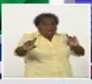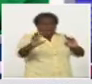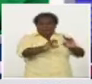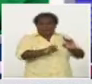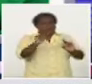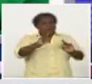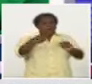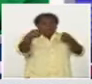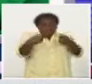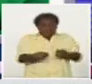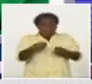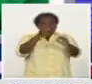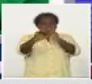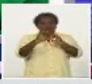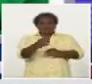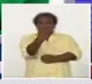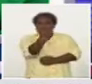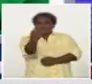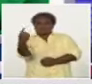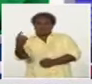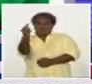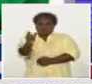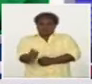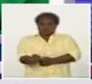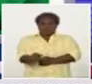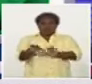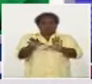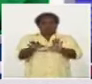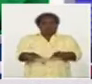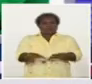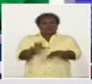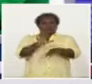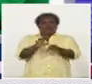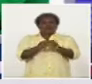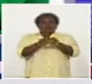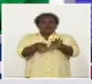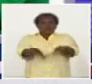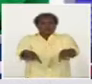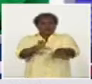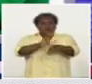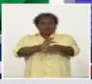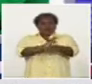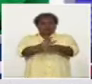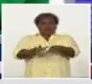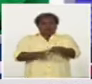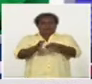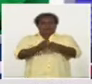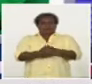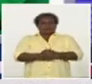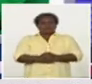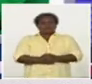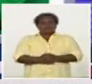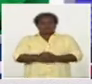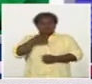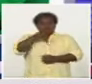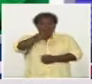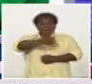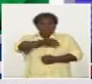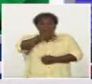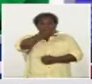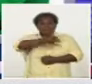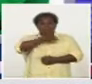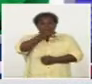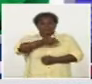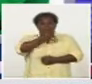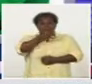muy necesaria para evitar el contagio de la enfermedad. Como yo decía,